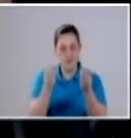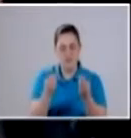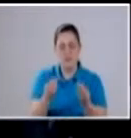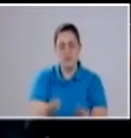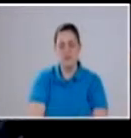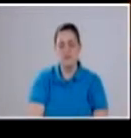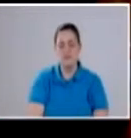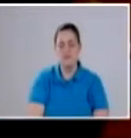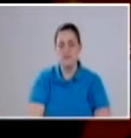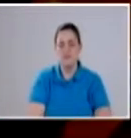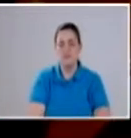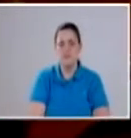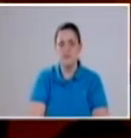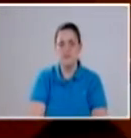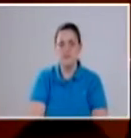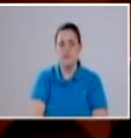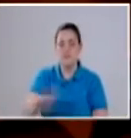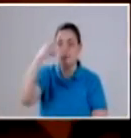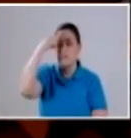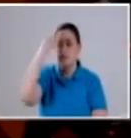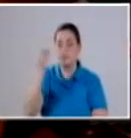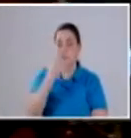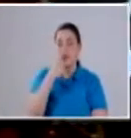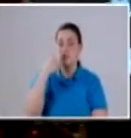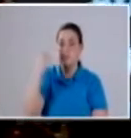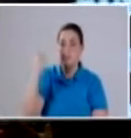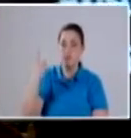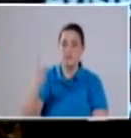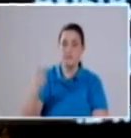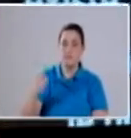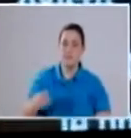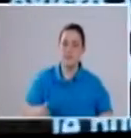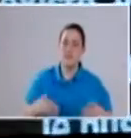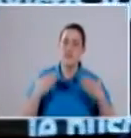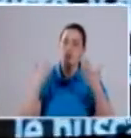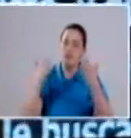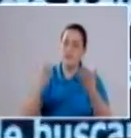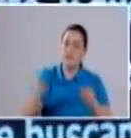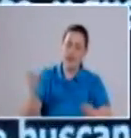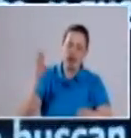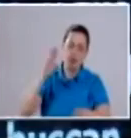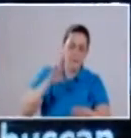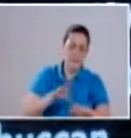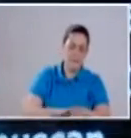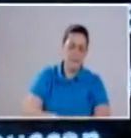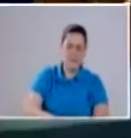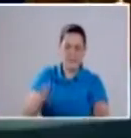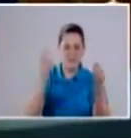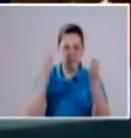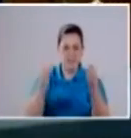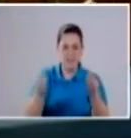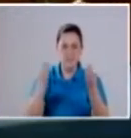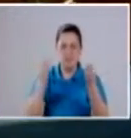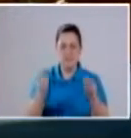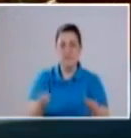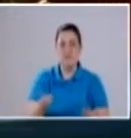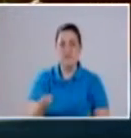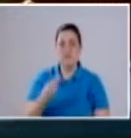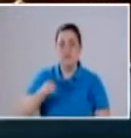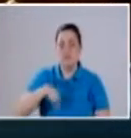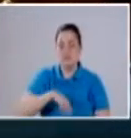Muchísimo. Porque Dios da más abundantemente de lo que nosotros podemos pedir.